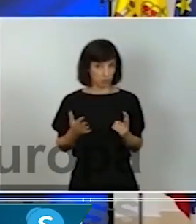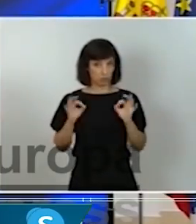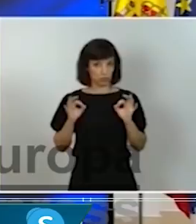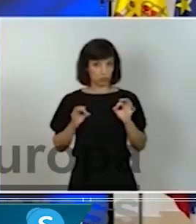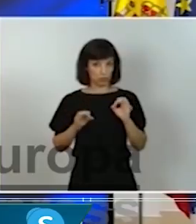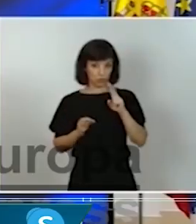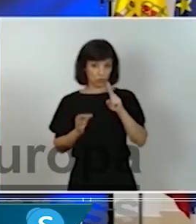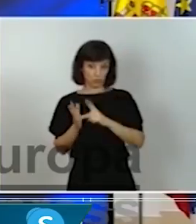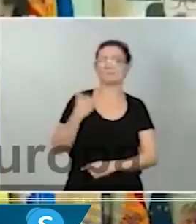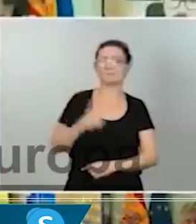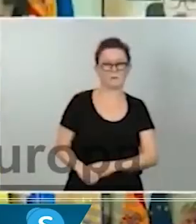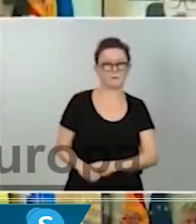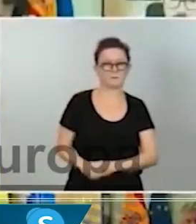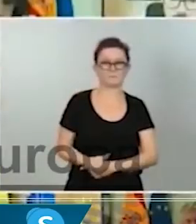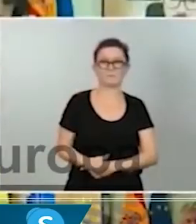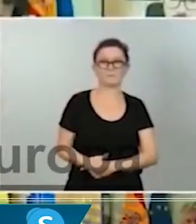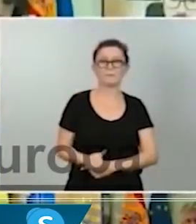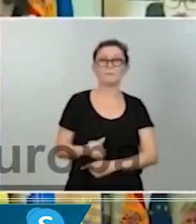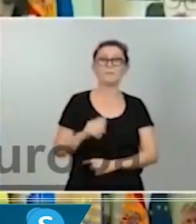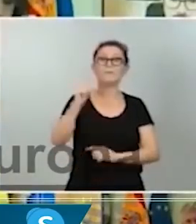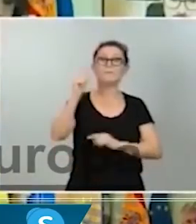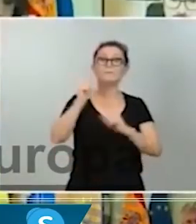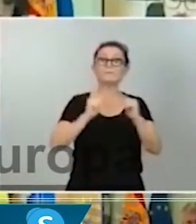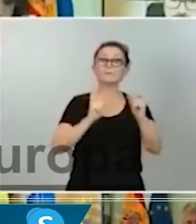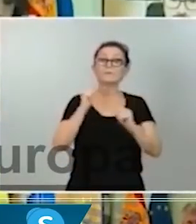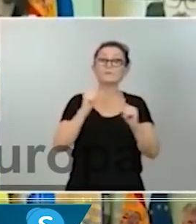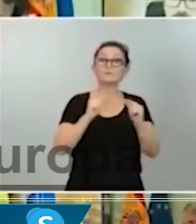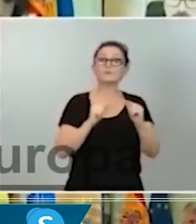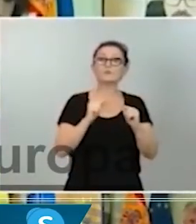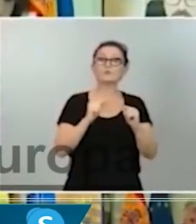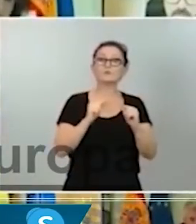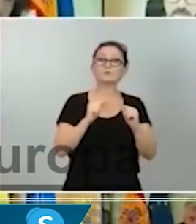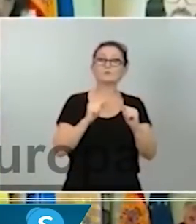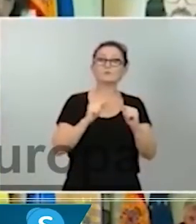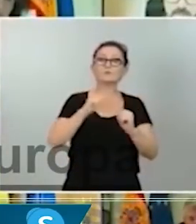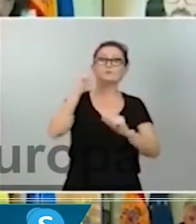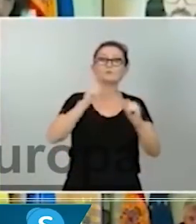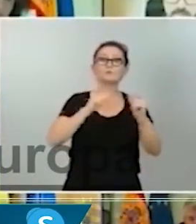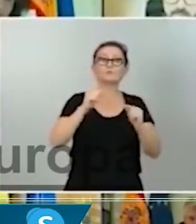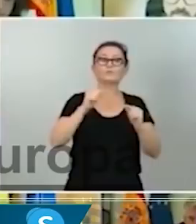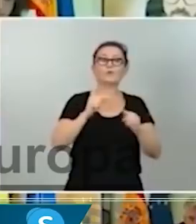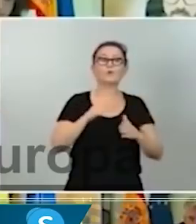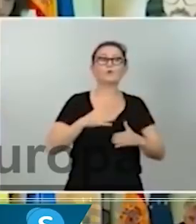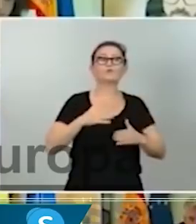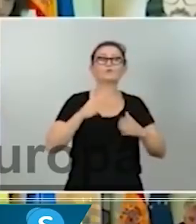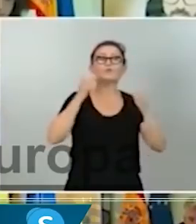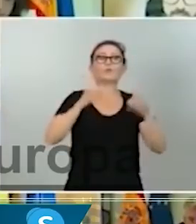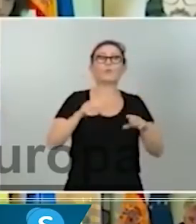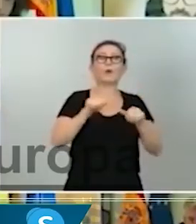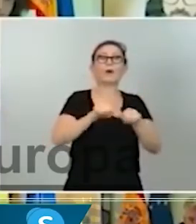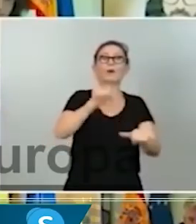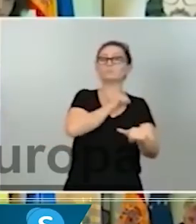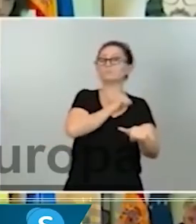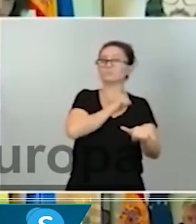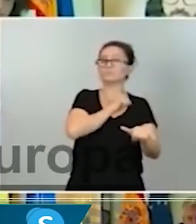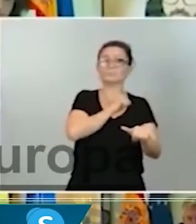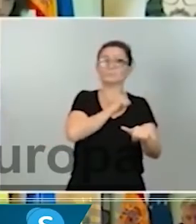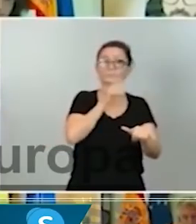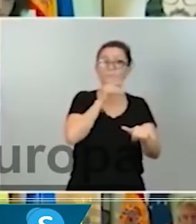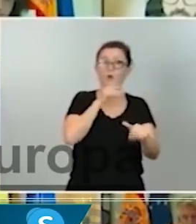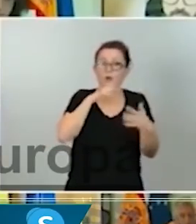los socios de podemos desde el ministerio de la economía de hacienda etcétera es una especie de de